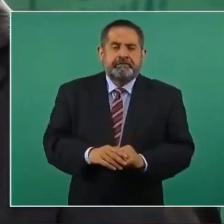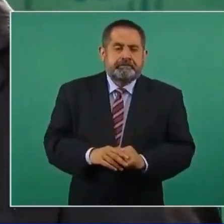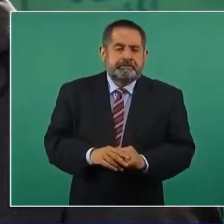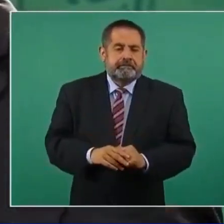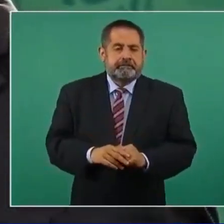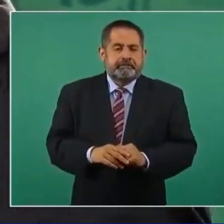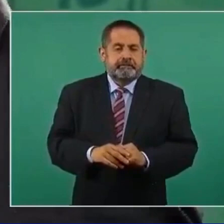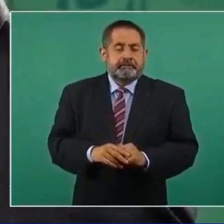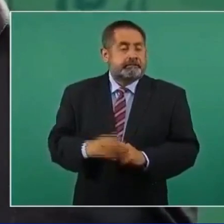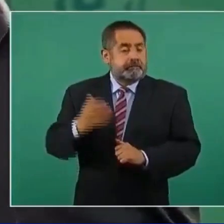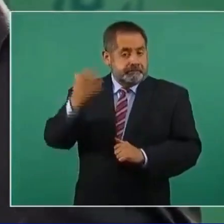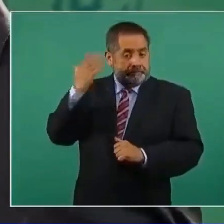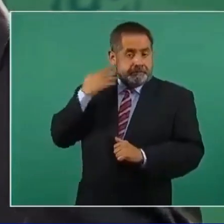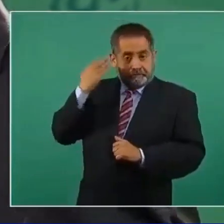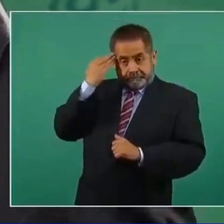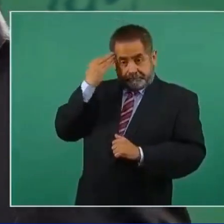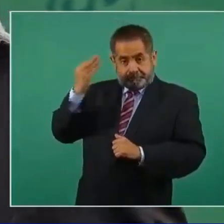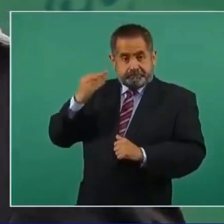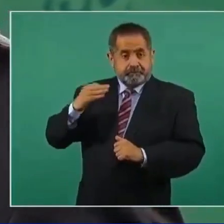Se decide